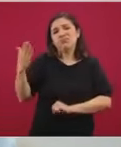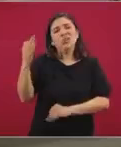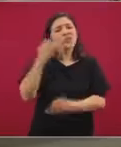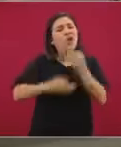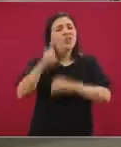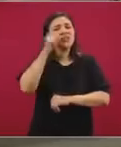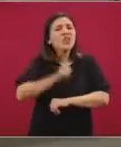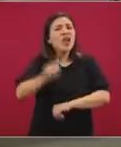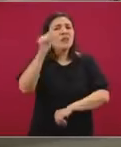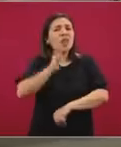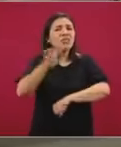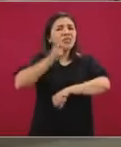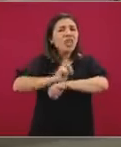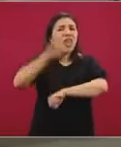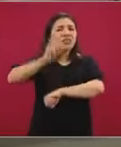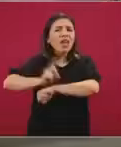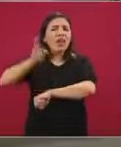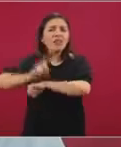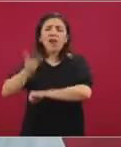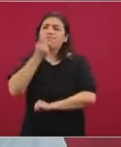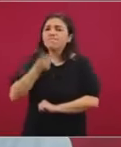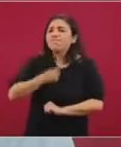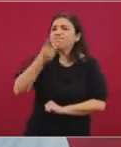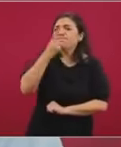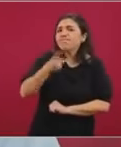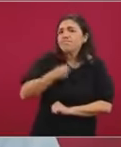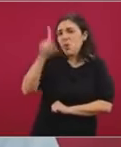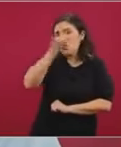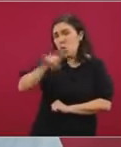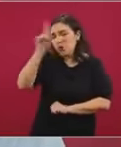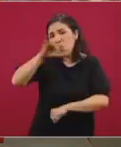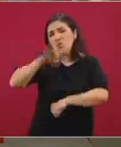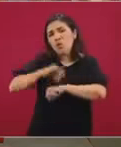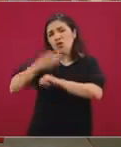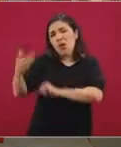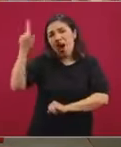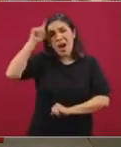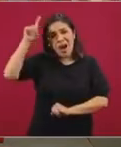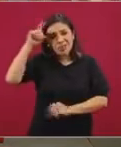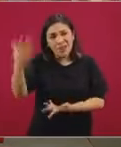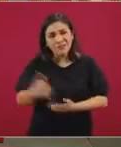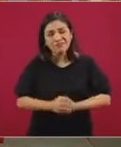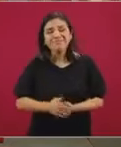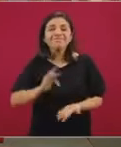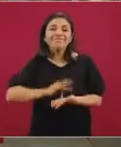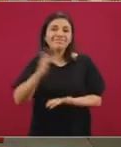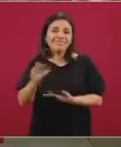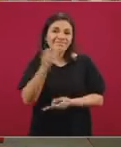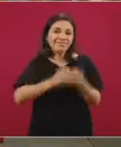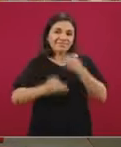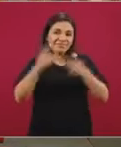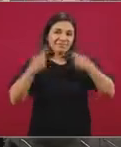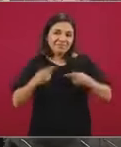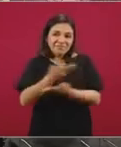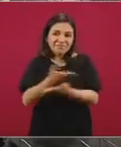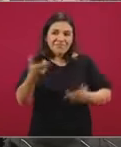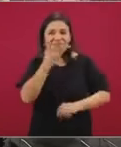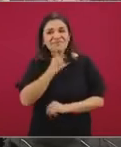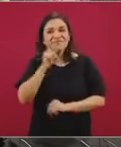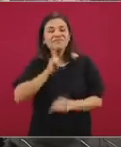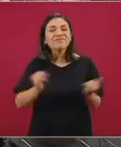todos los días nos dice, nos inculca el doctor Hugo López-Gatell. Muchas gracias a todas y a todos.